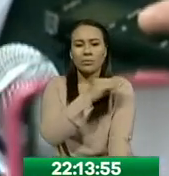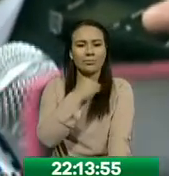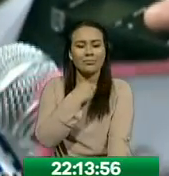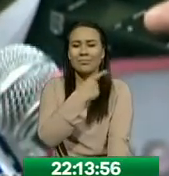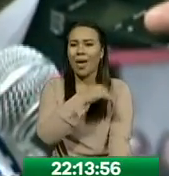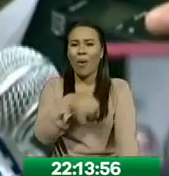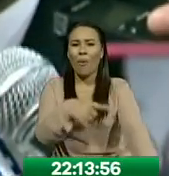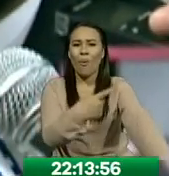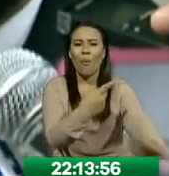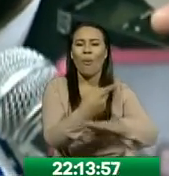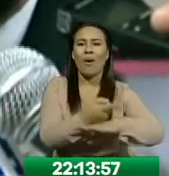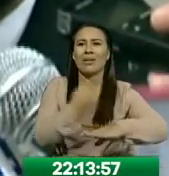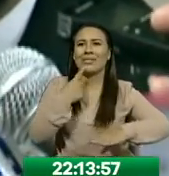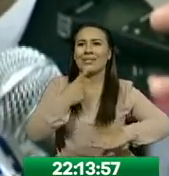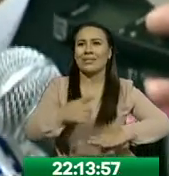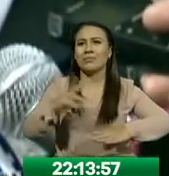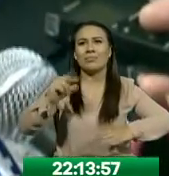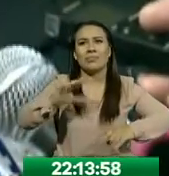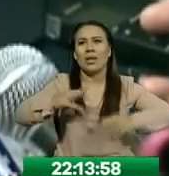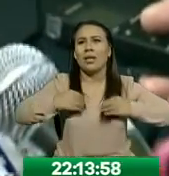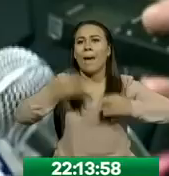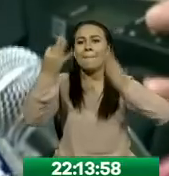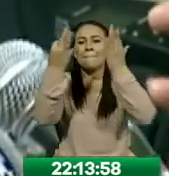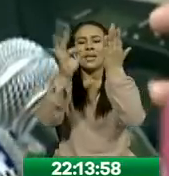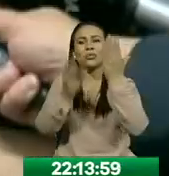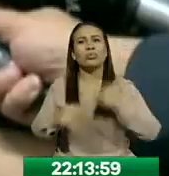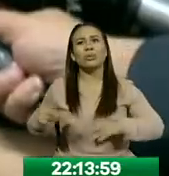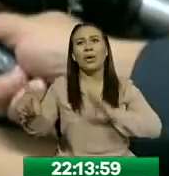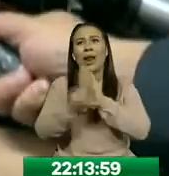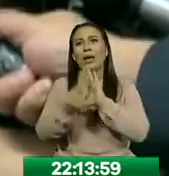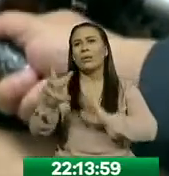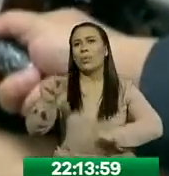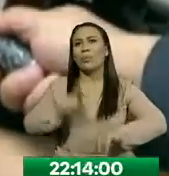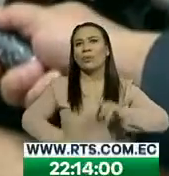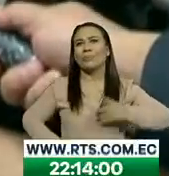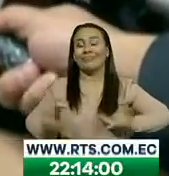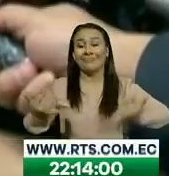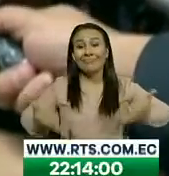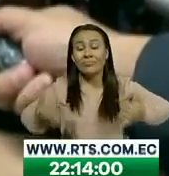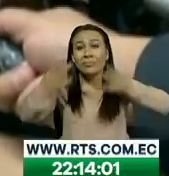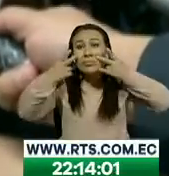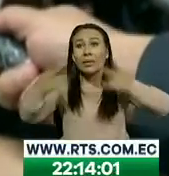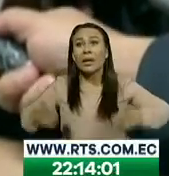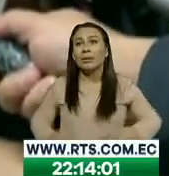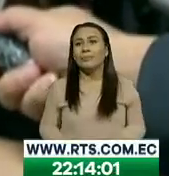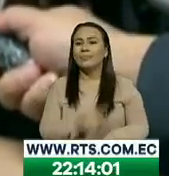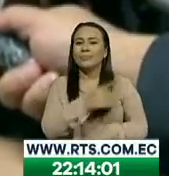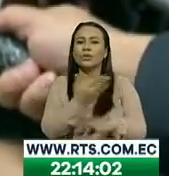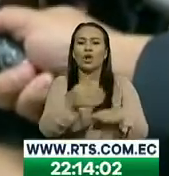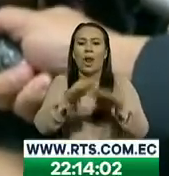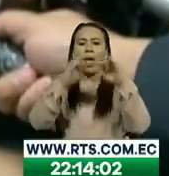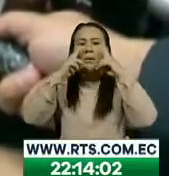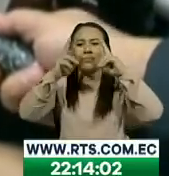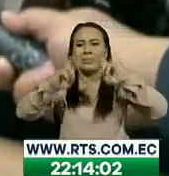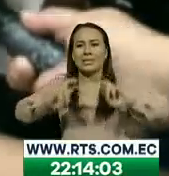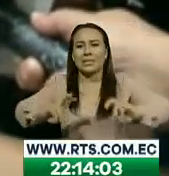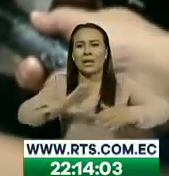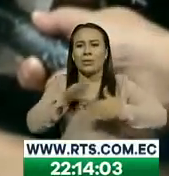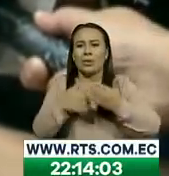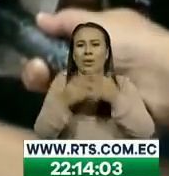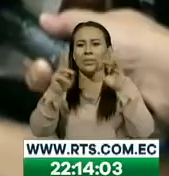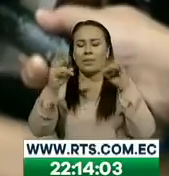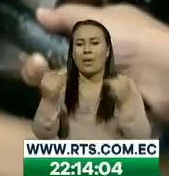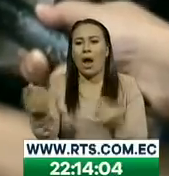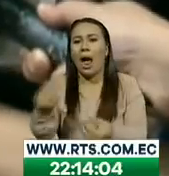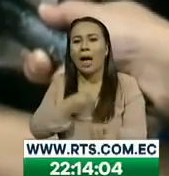y ni siquiera cumple con los presupuestos legales para ser emitida. Ustedes se han de haber dado cuenta que solo analiza los elementos de convicción presentados